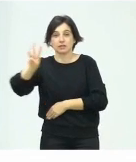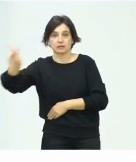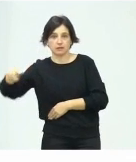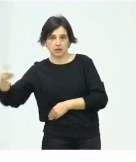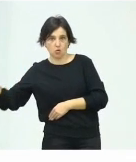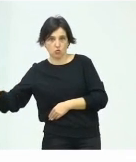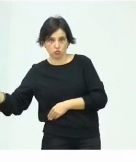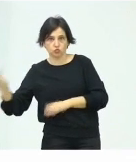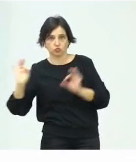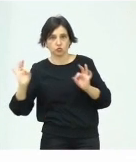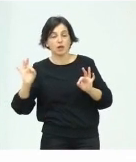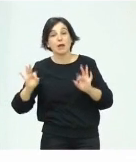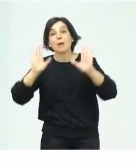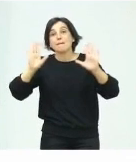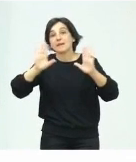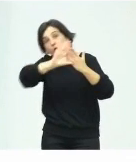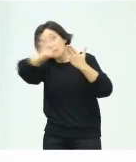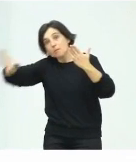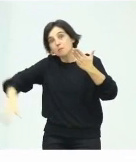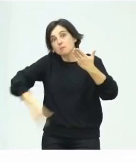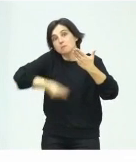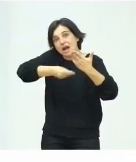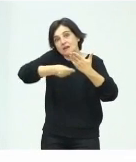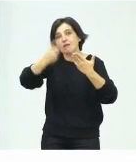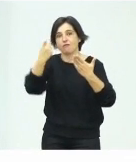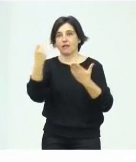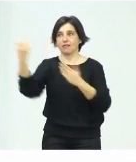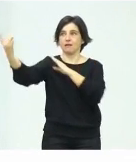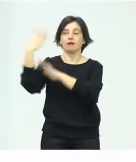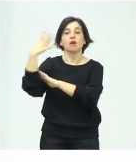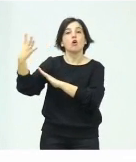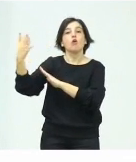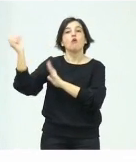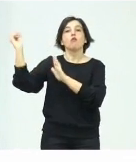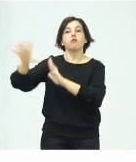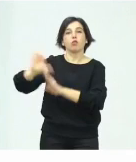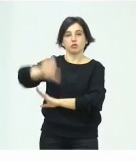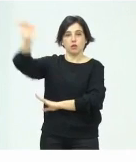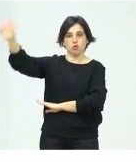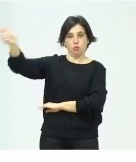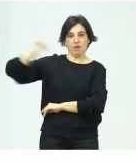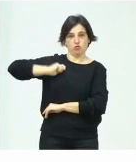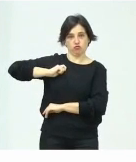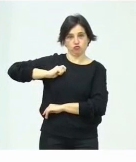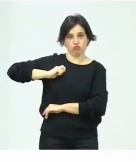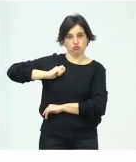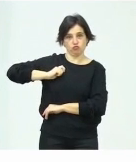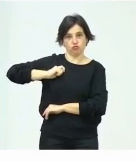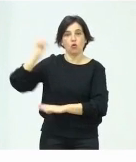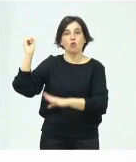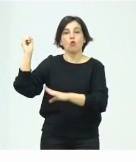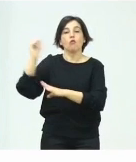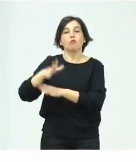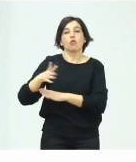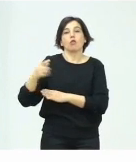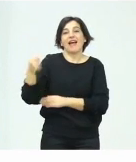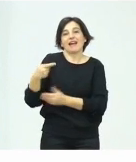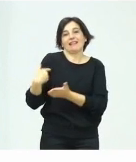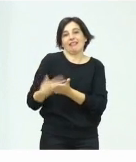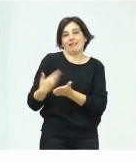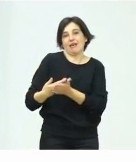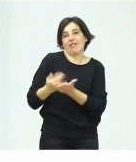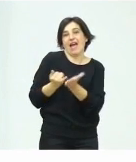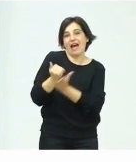143.520.433 euros, pero hay que sumarles los fondos comunitarios. FEAGA, Fondo Europeo de Garantía Agraria,